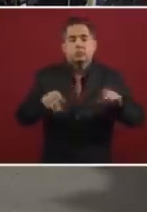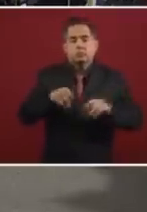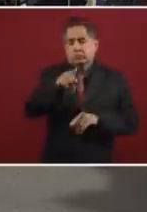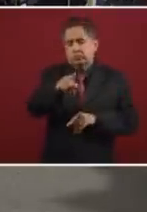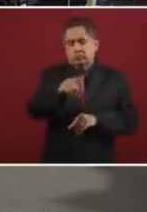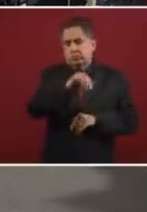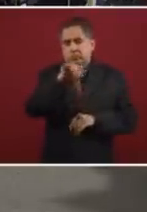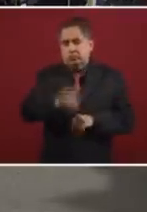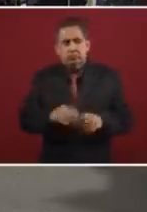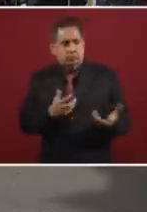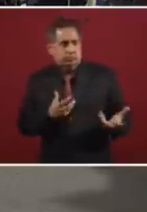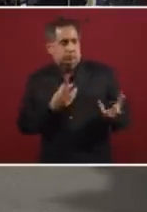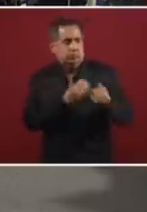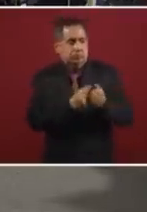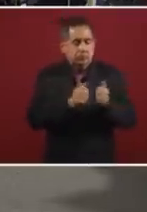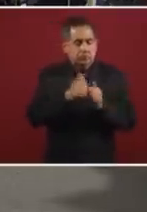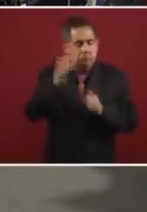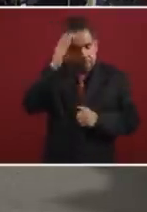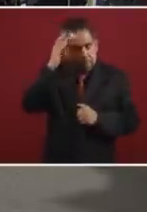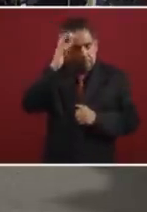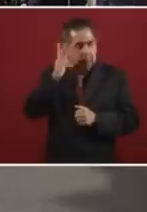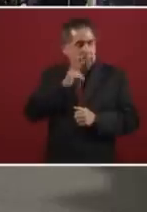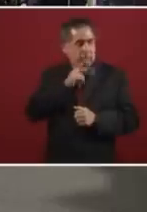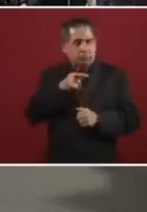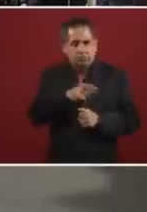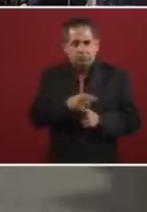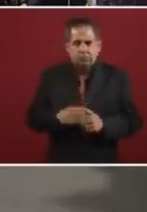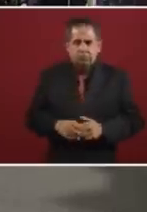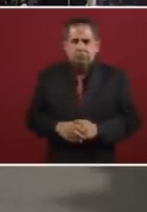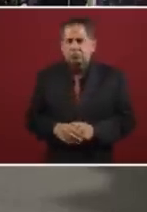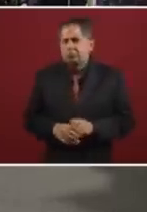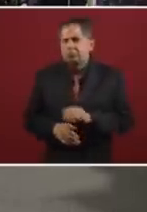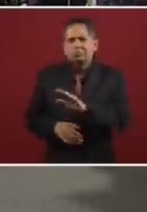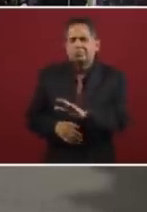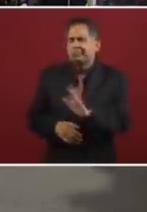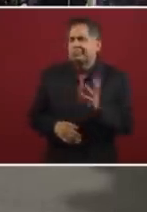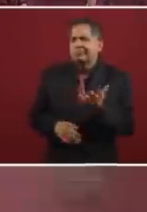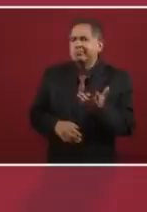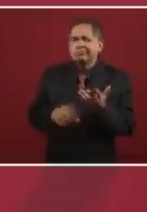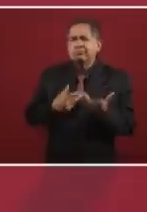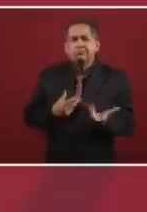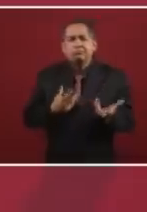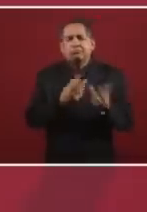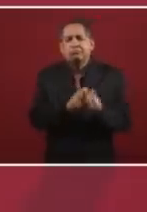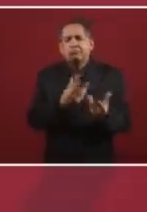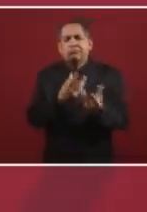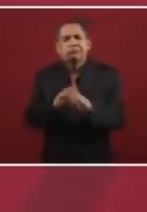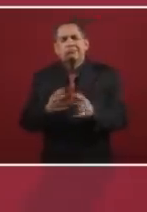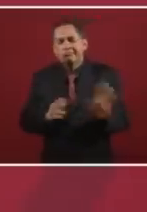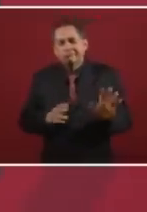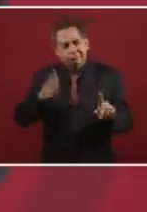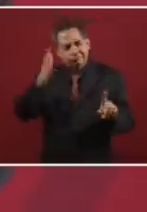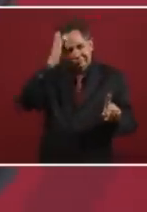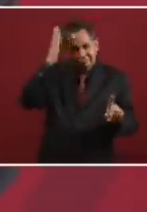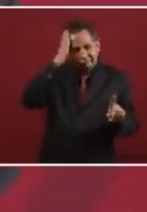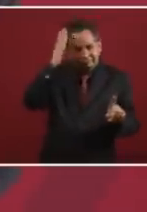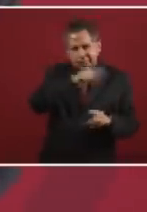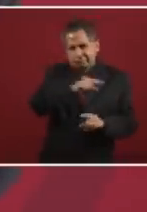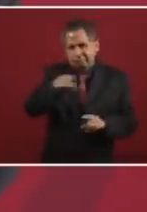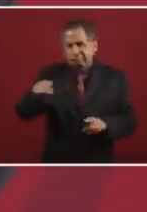quiso reunirse con el líder petrolero es que por lo general no me reúno con dirigentes